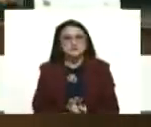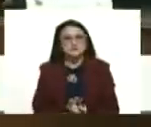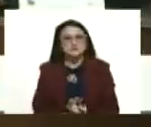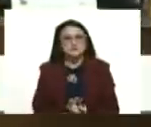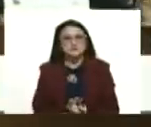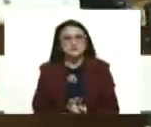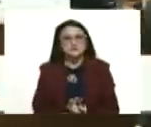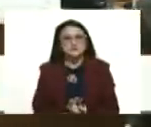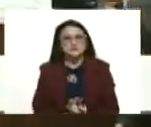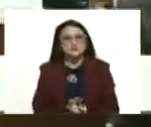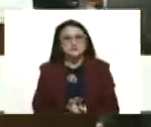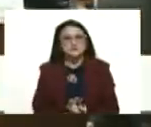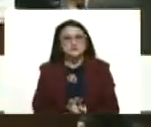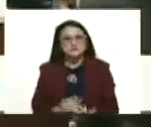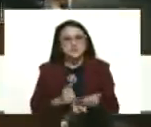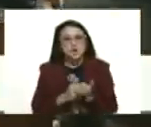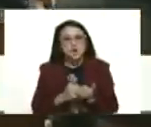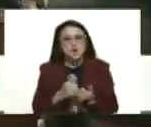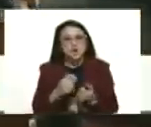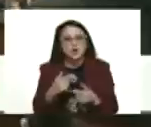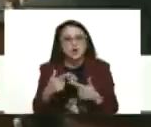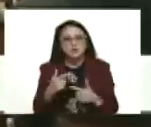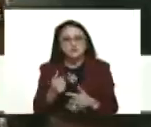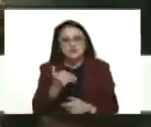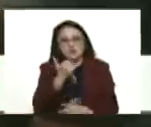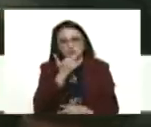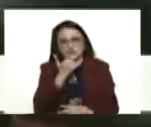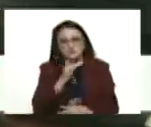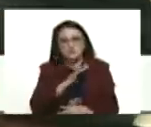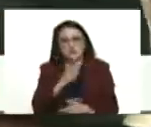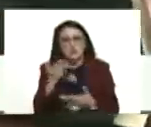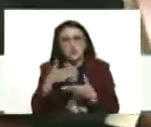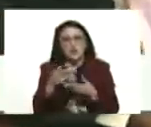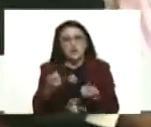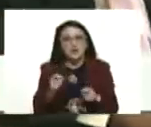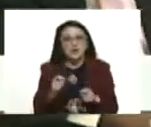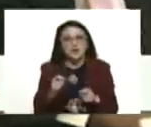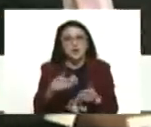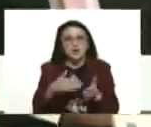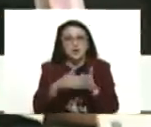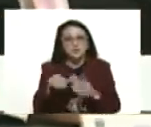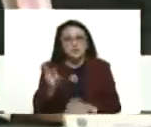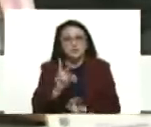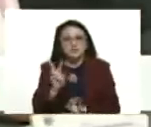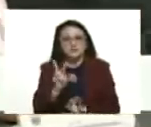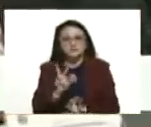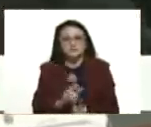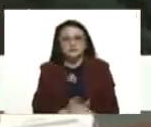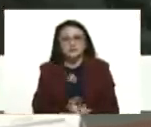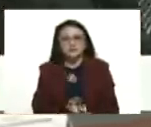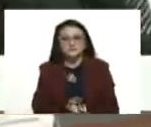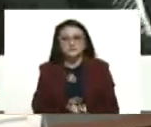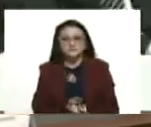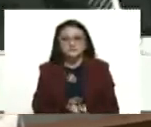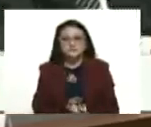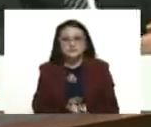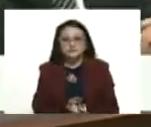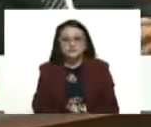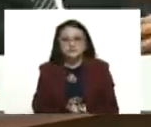se favorecieron de consecuencias del bloqueo, de consecuencias de las acciones contra Venezuela,